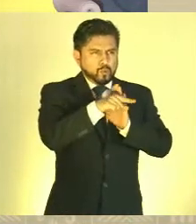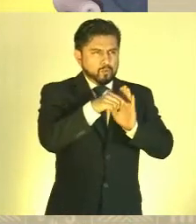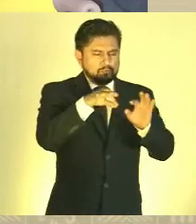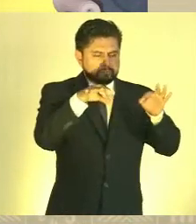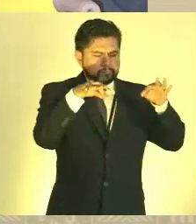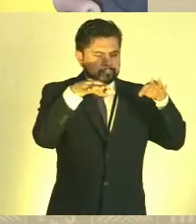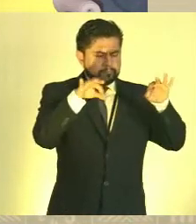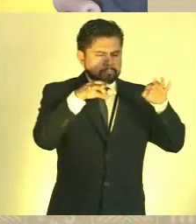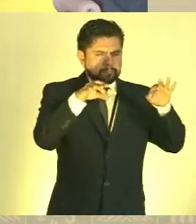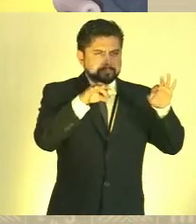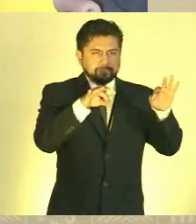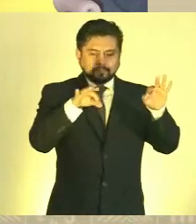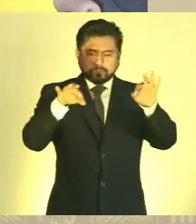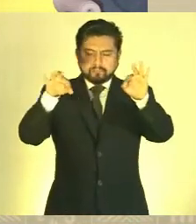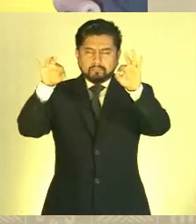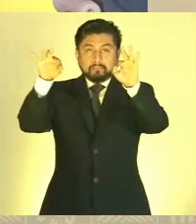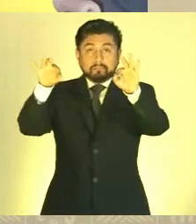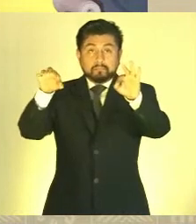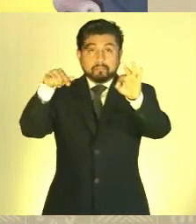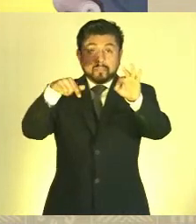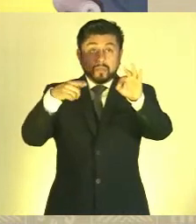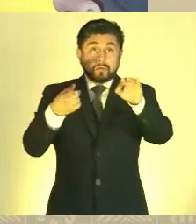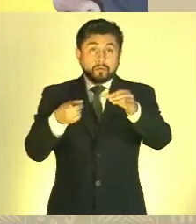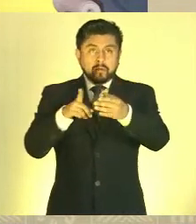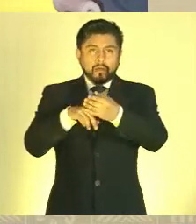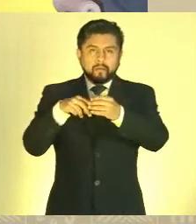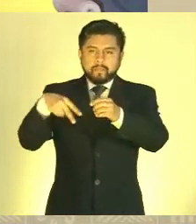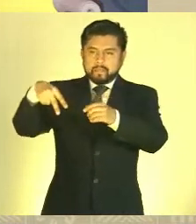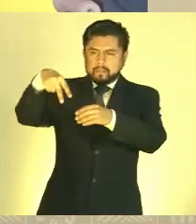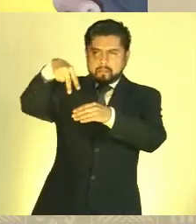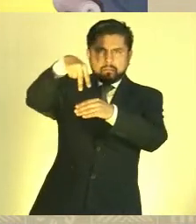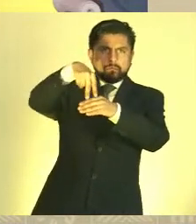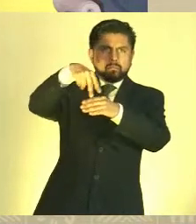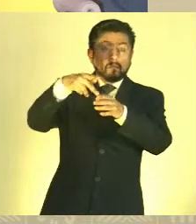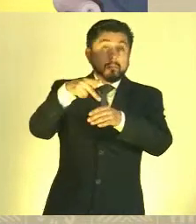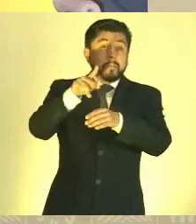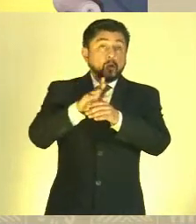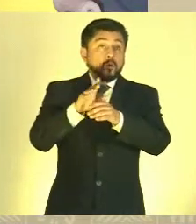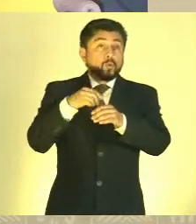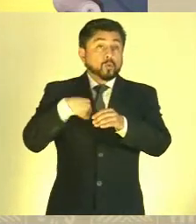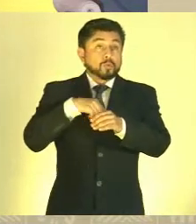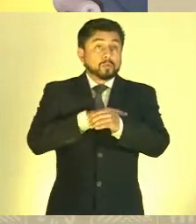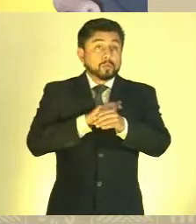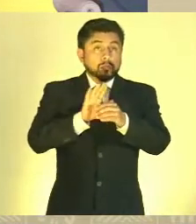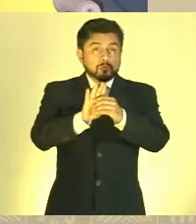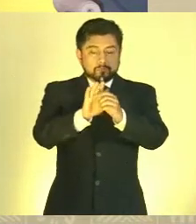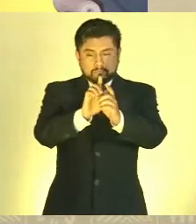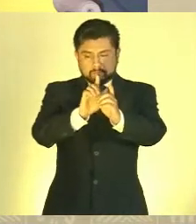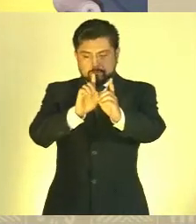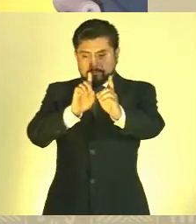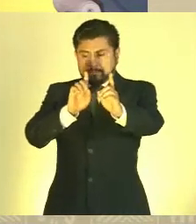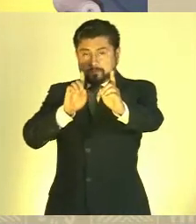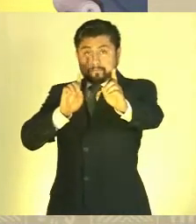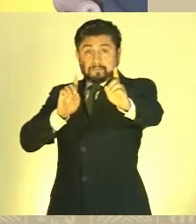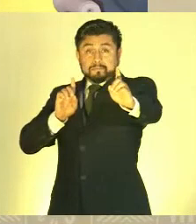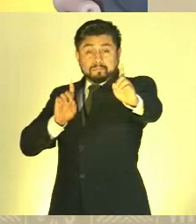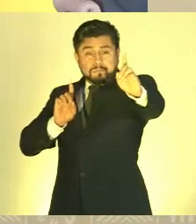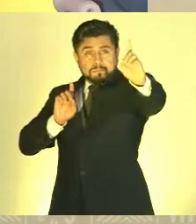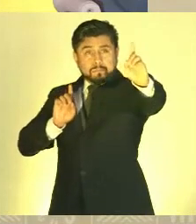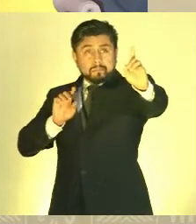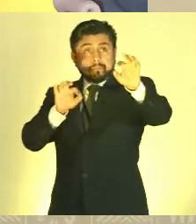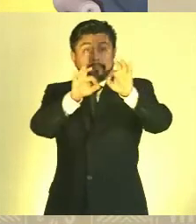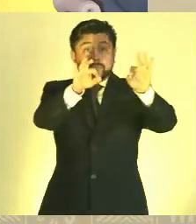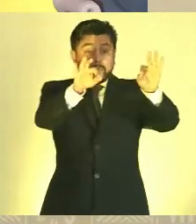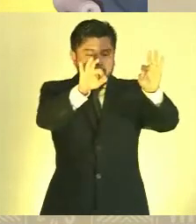y nosotros estamos situados en esa hoja arriba, pero nosotros nos distanciamos de esa hoja, estamos viendo